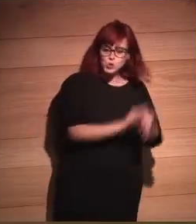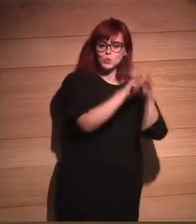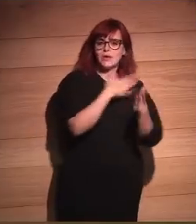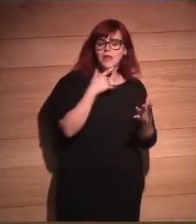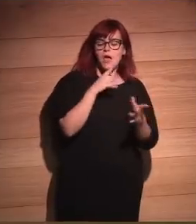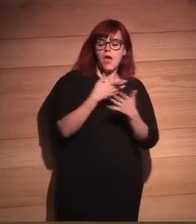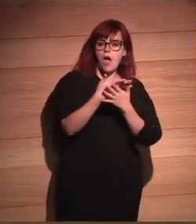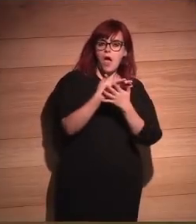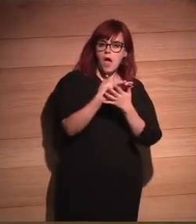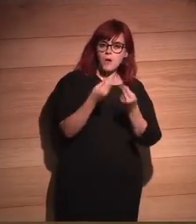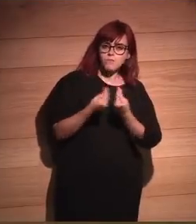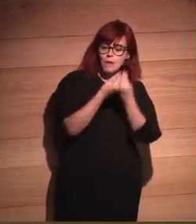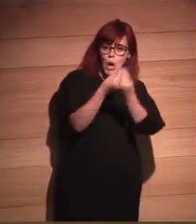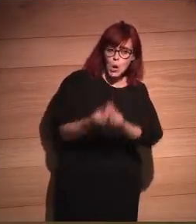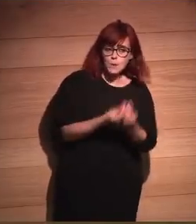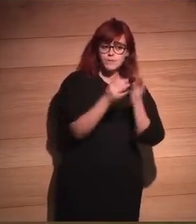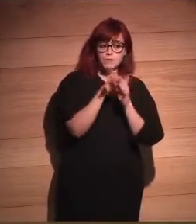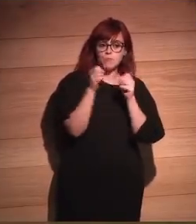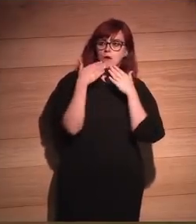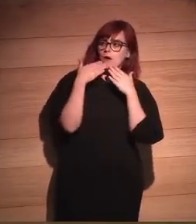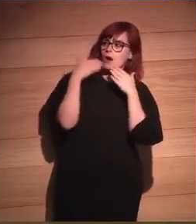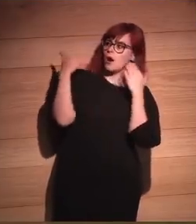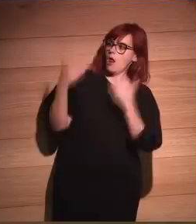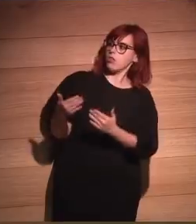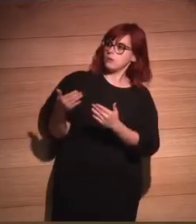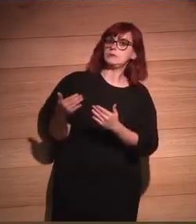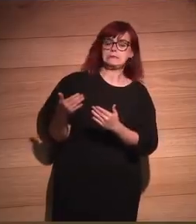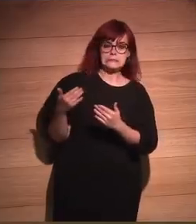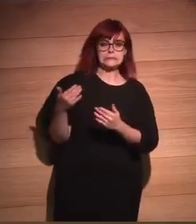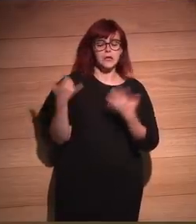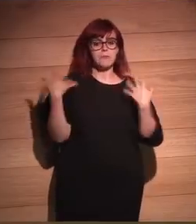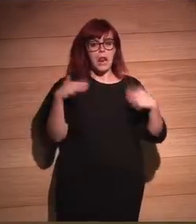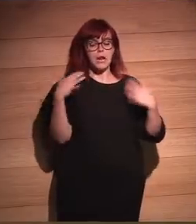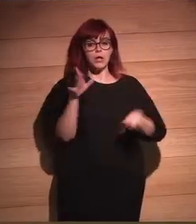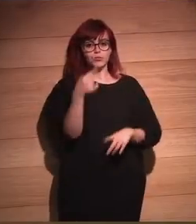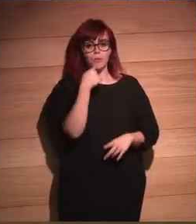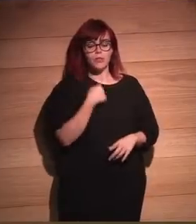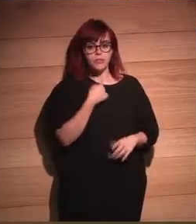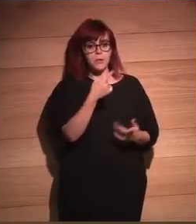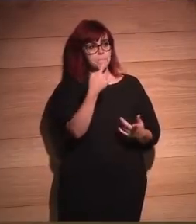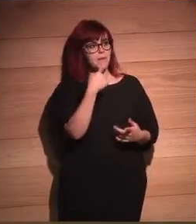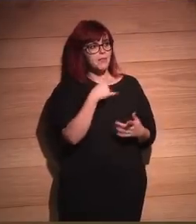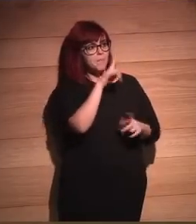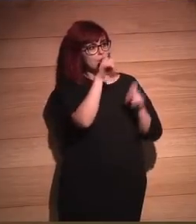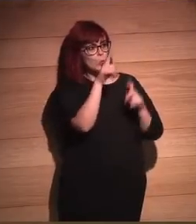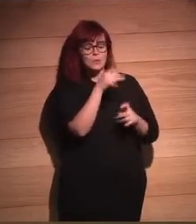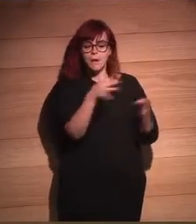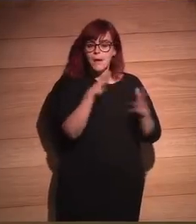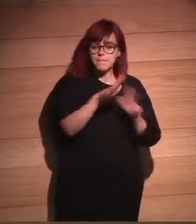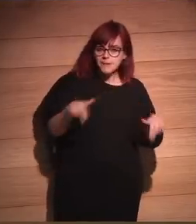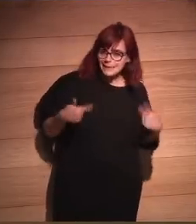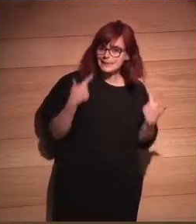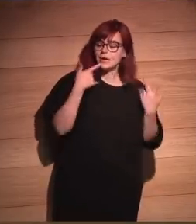nuestro objetivo, ¿no? Pues gracias. Me alegra que... Debería ser tú el que dijera aquello de me alegra que me haga esta pregunta, pero me